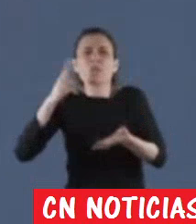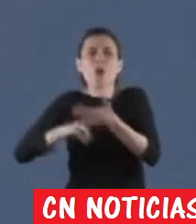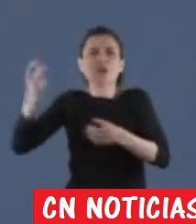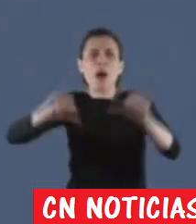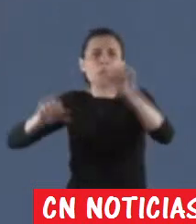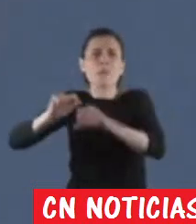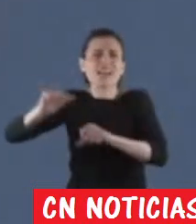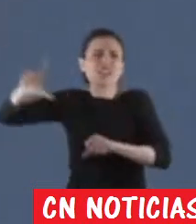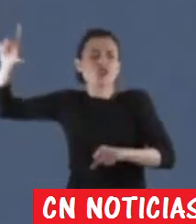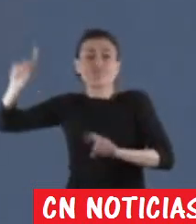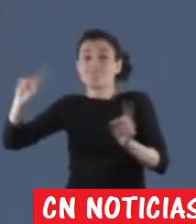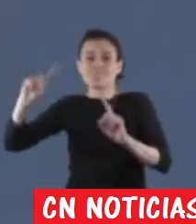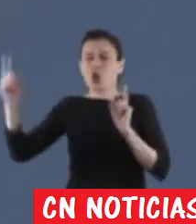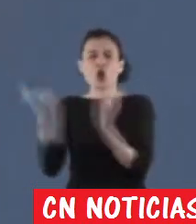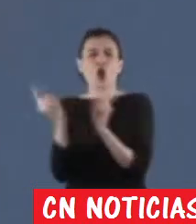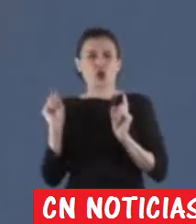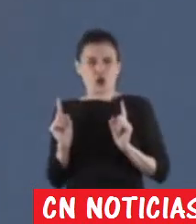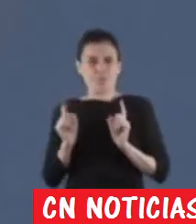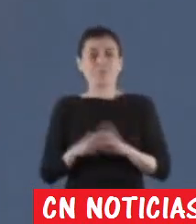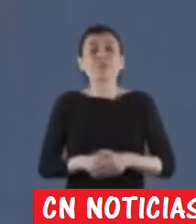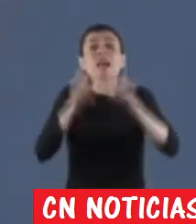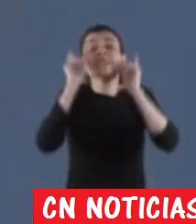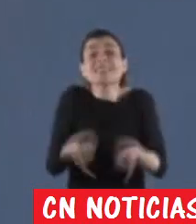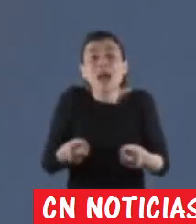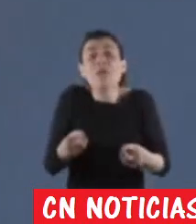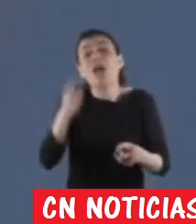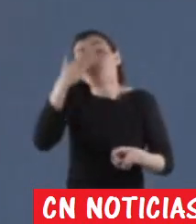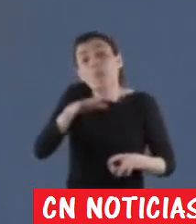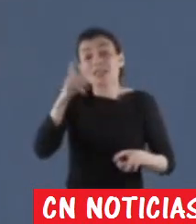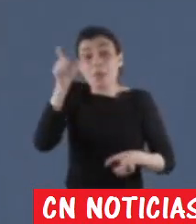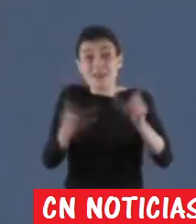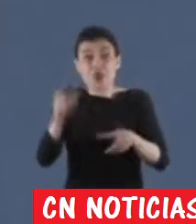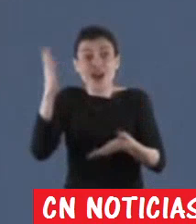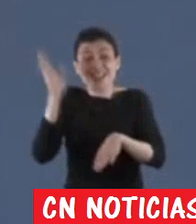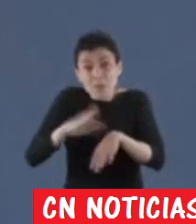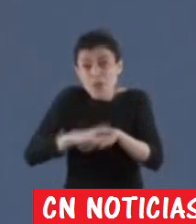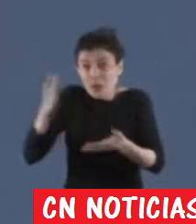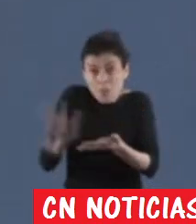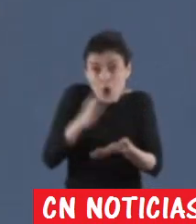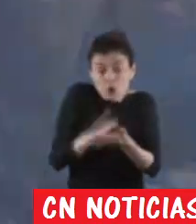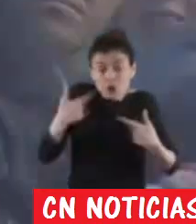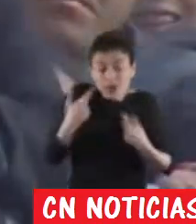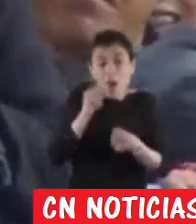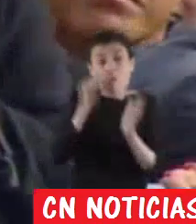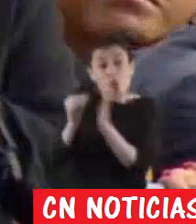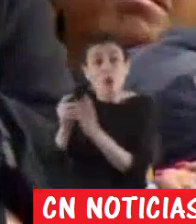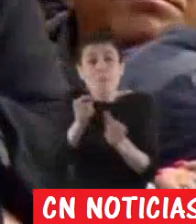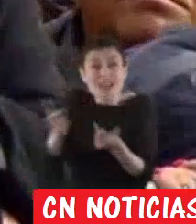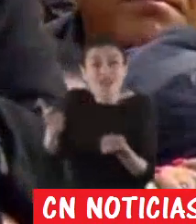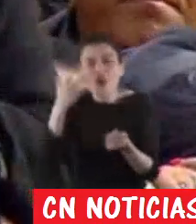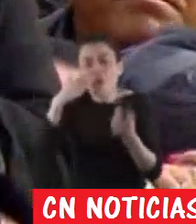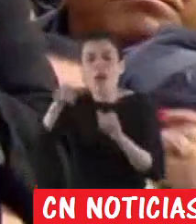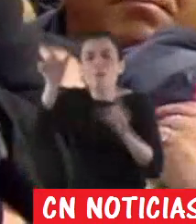que los precios que reciben los productores sean mejores y para que los precios